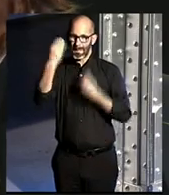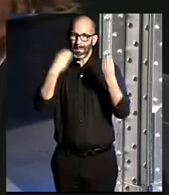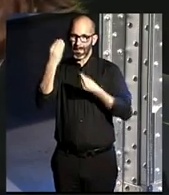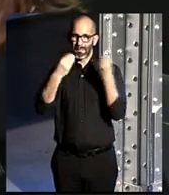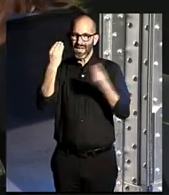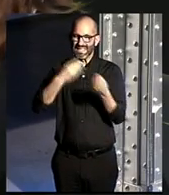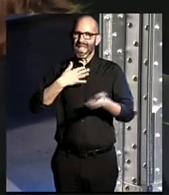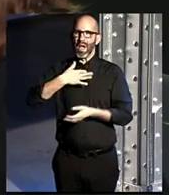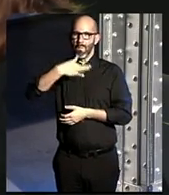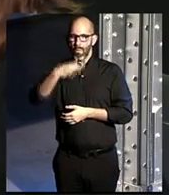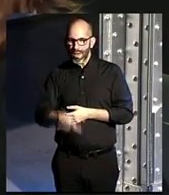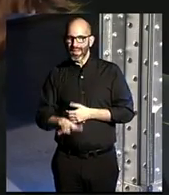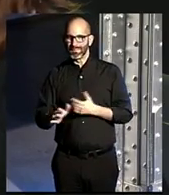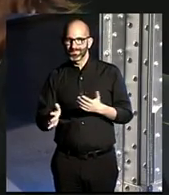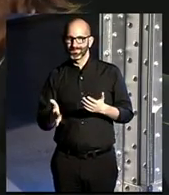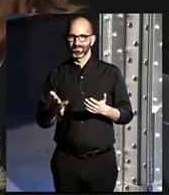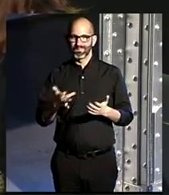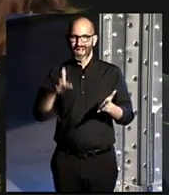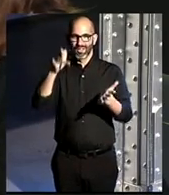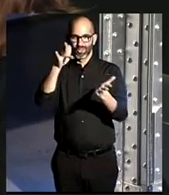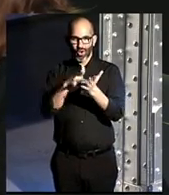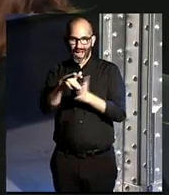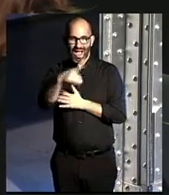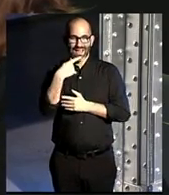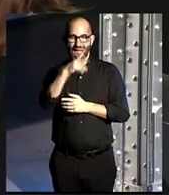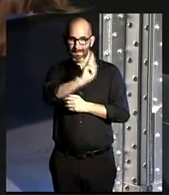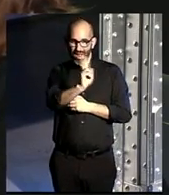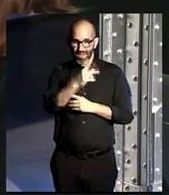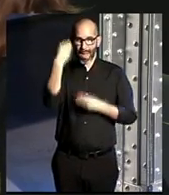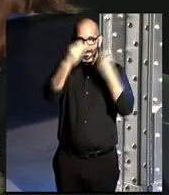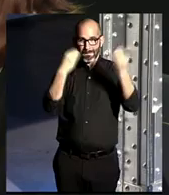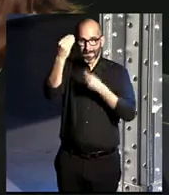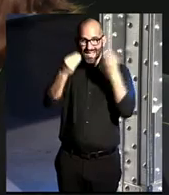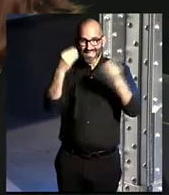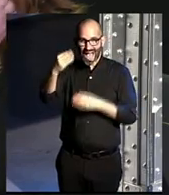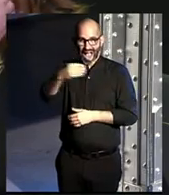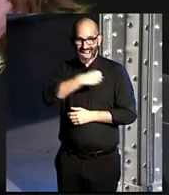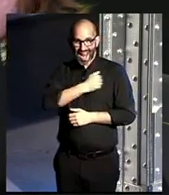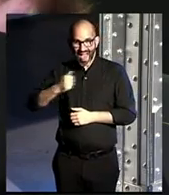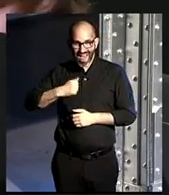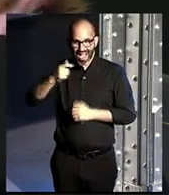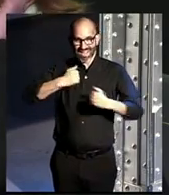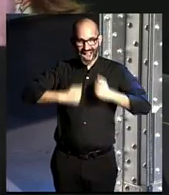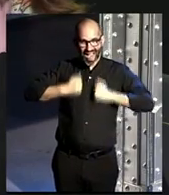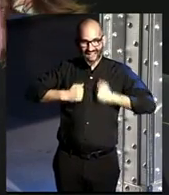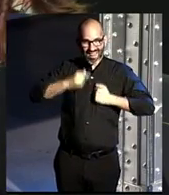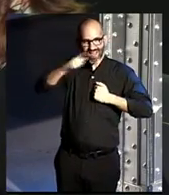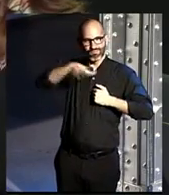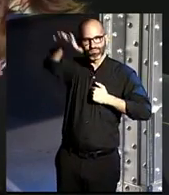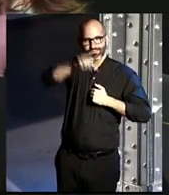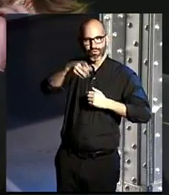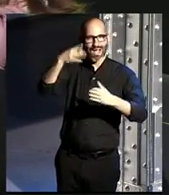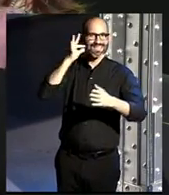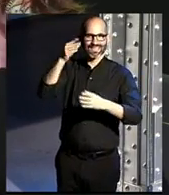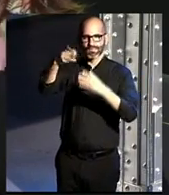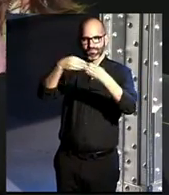robara las líneas básicas a una feminista canadiense que se había pasado muchos años recopilando el material y organizándolo, y luego